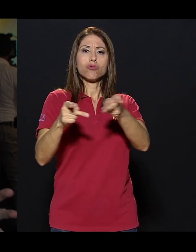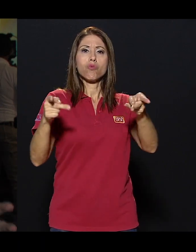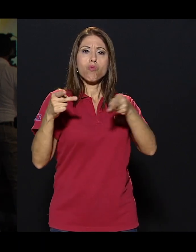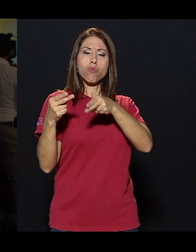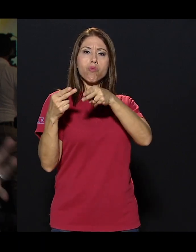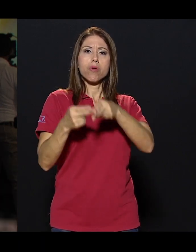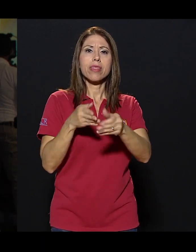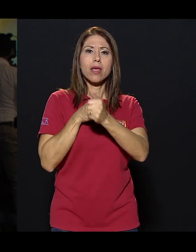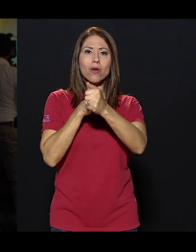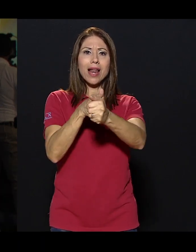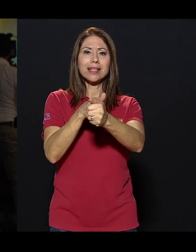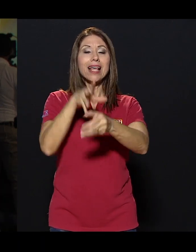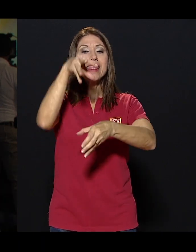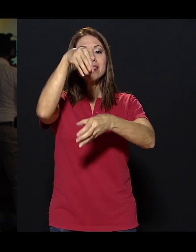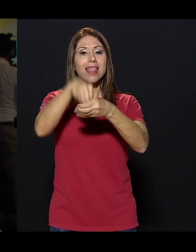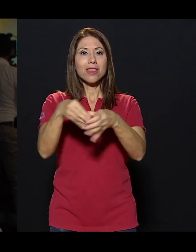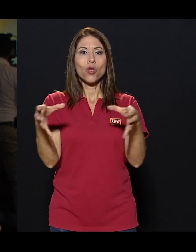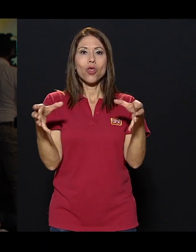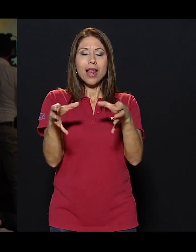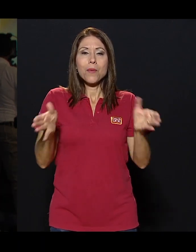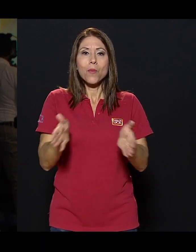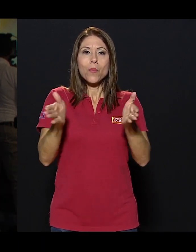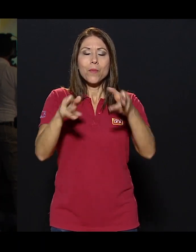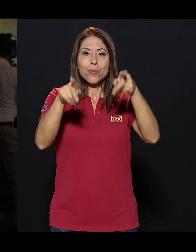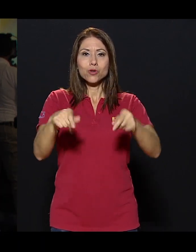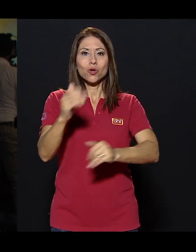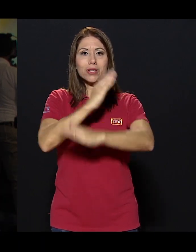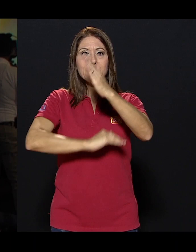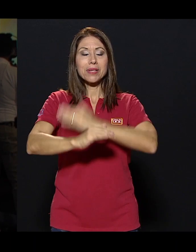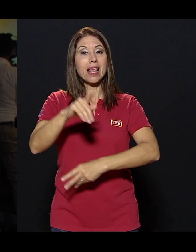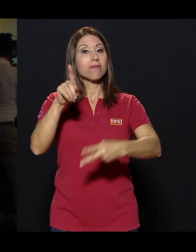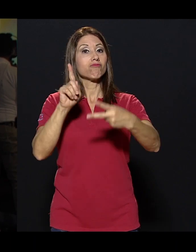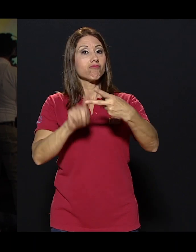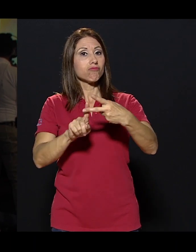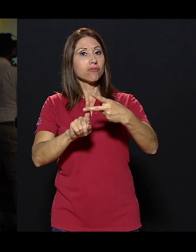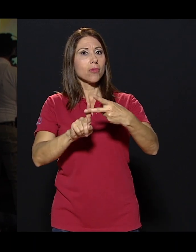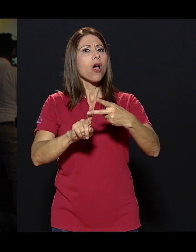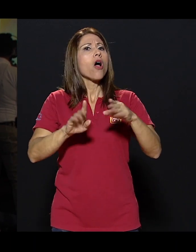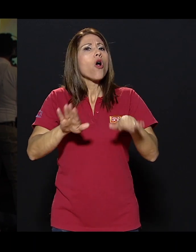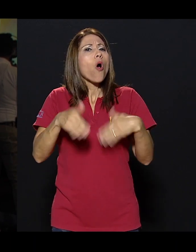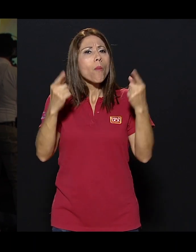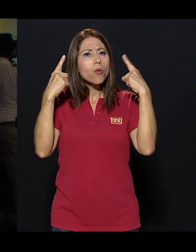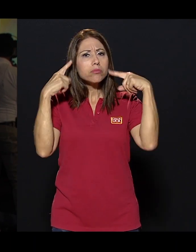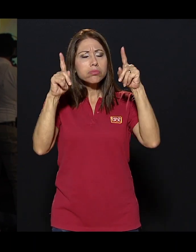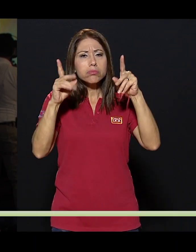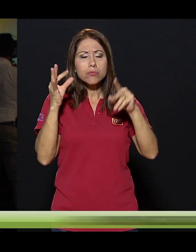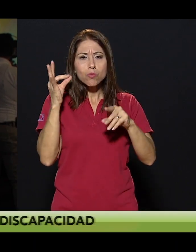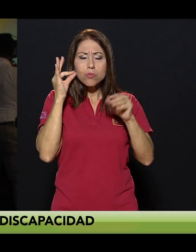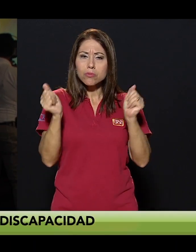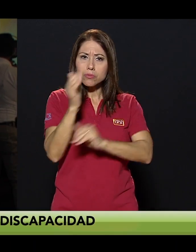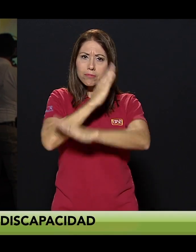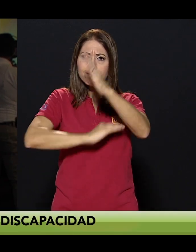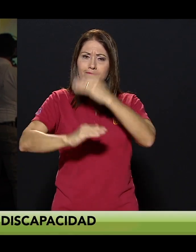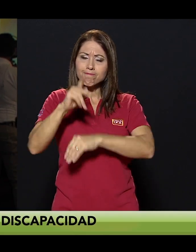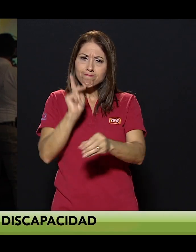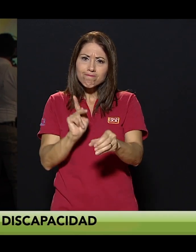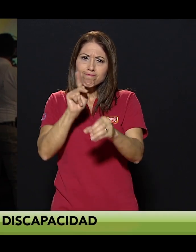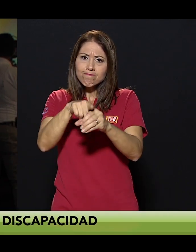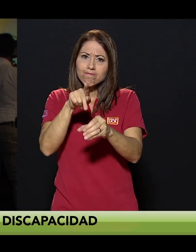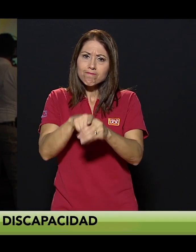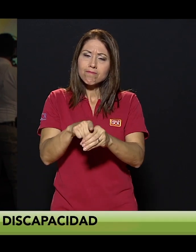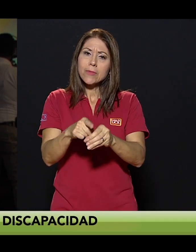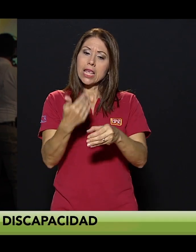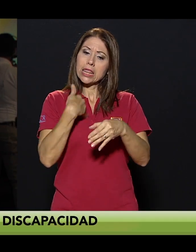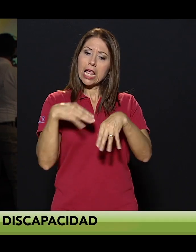lugares de liderazgo dentro del movimiento de personas con discapacidad, pero también cómo logramos que las mujeres con discapacidad participen